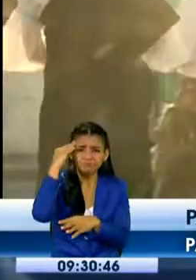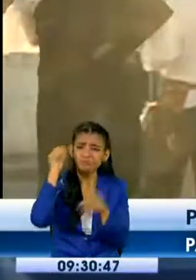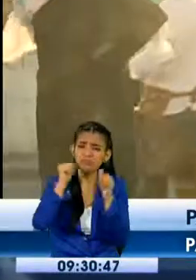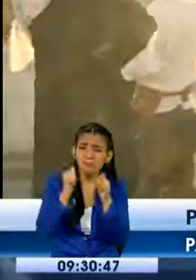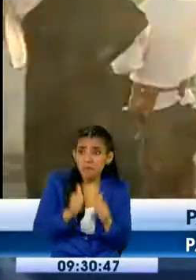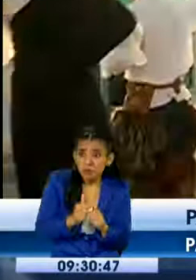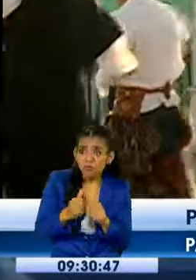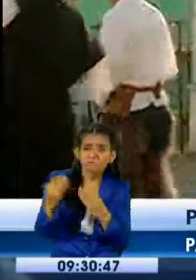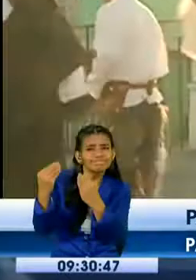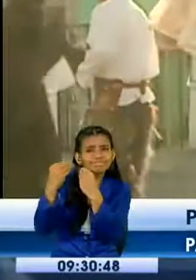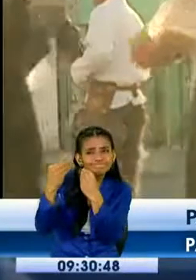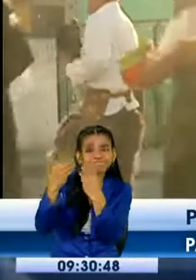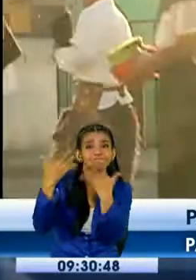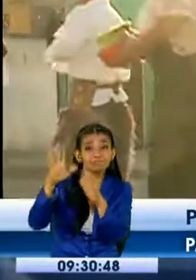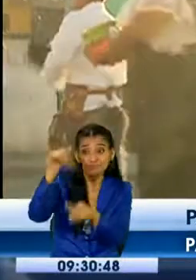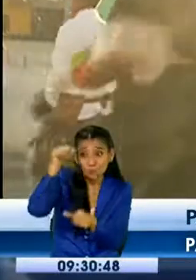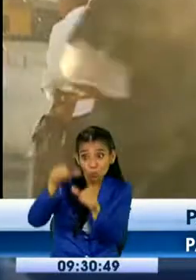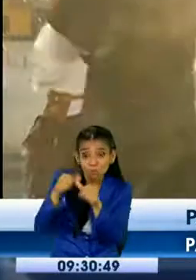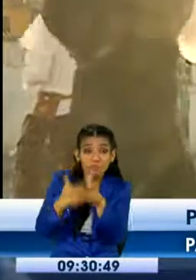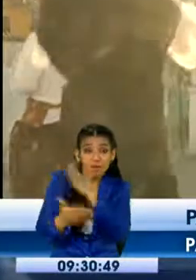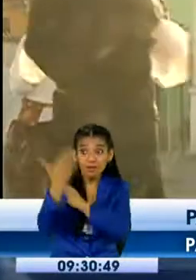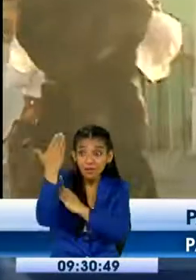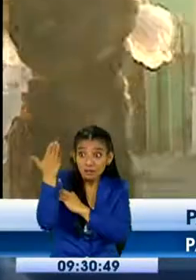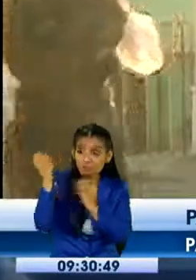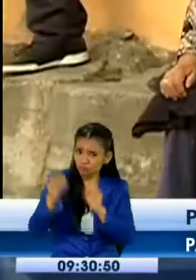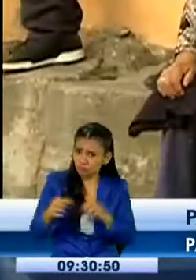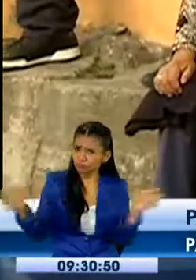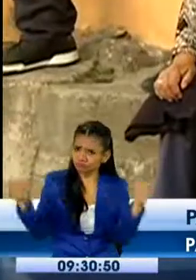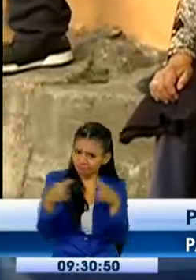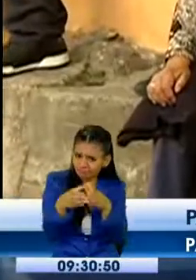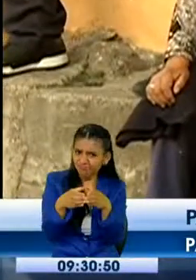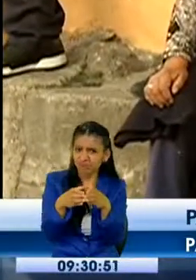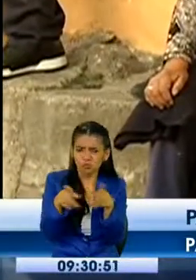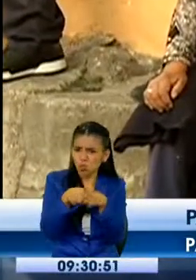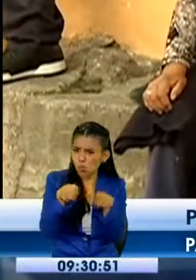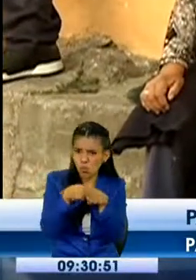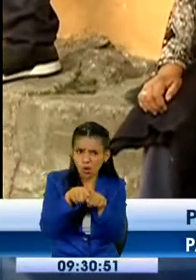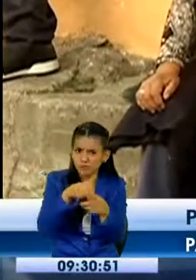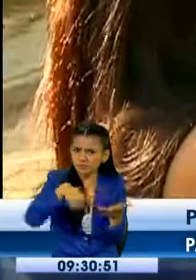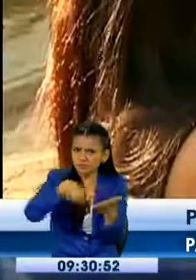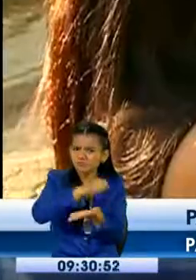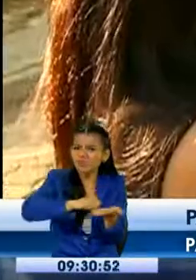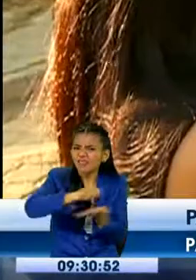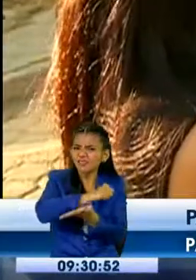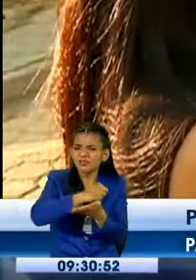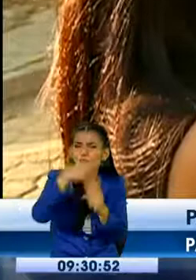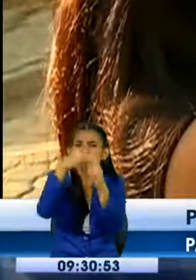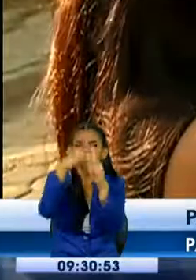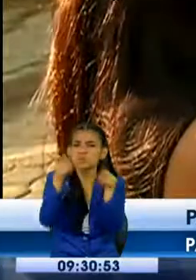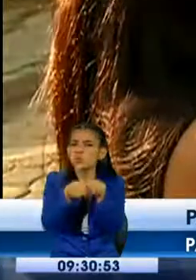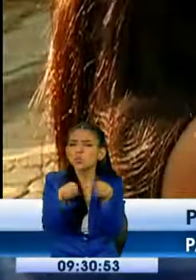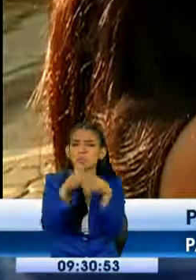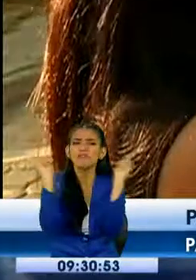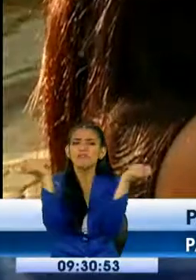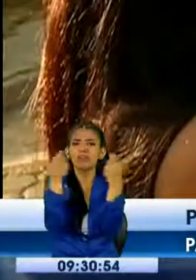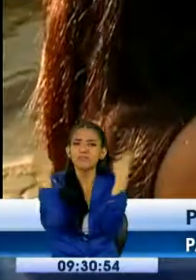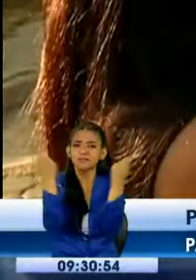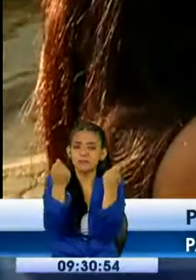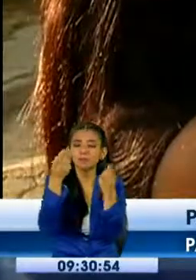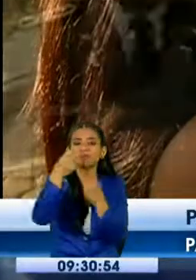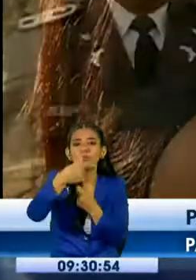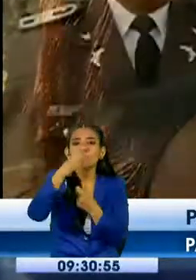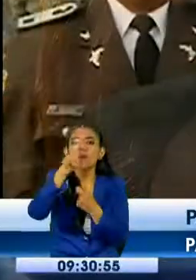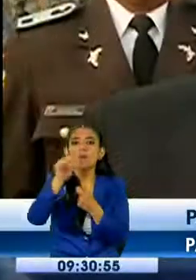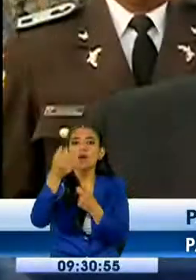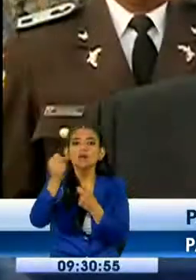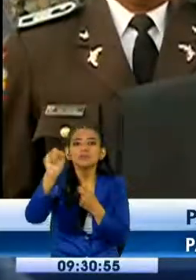nos han recordado, que antes se unían en torno a la Santa Cruz para celebrar estas grandes fiestas con los huasipungos de